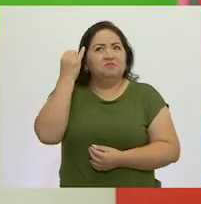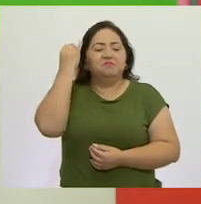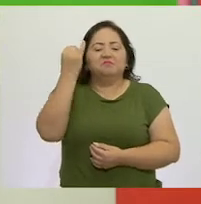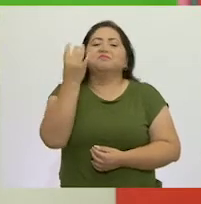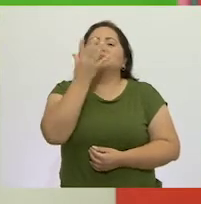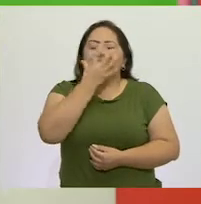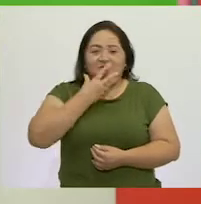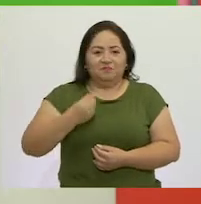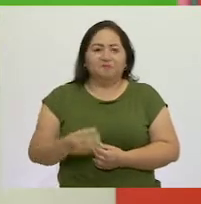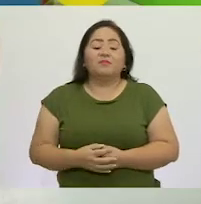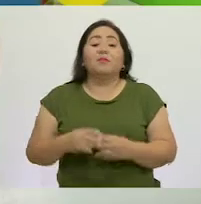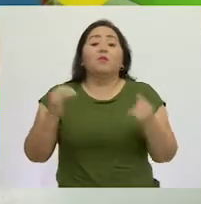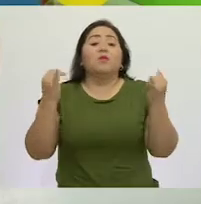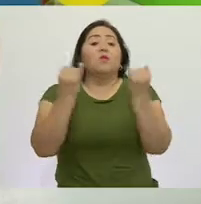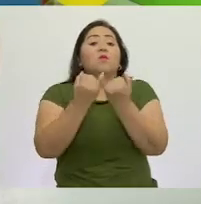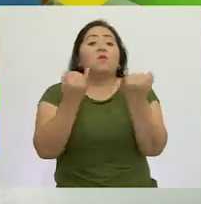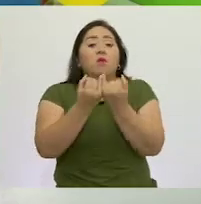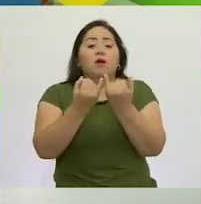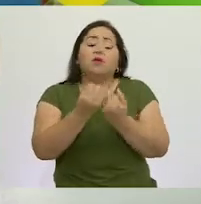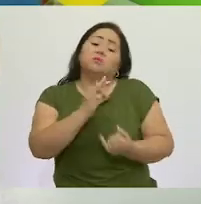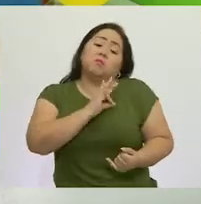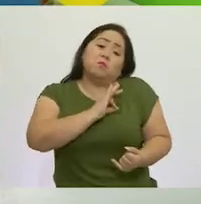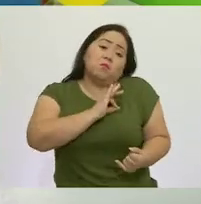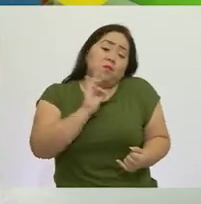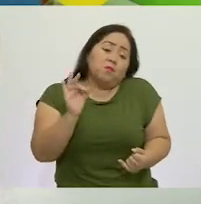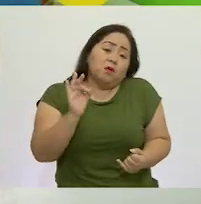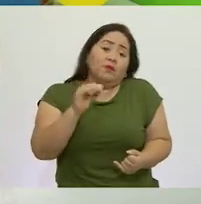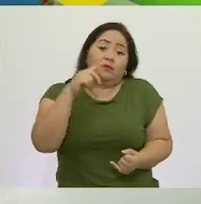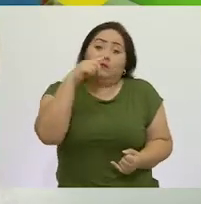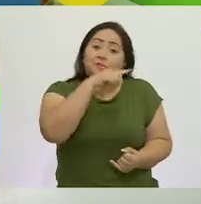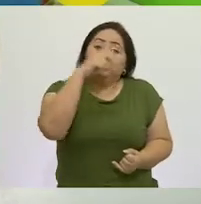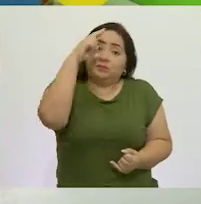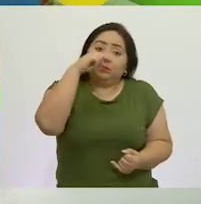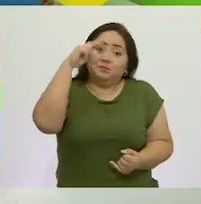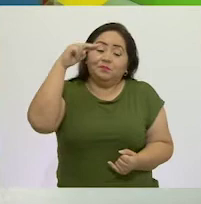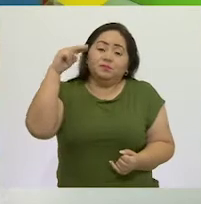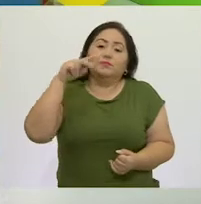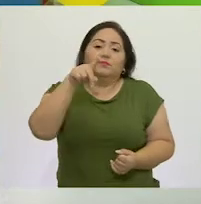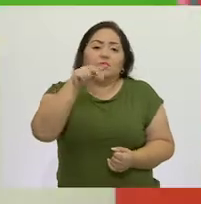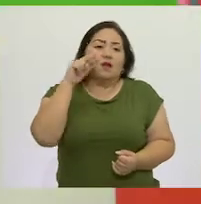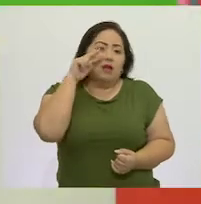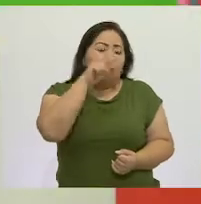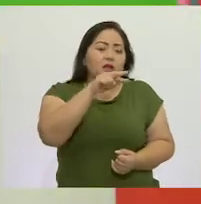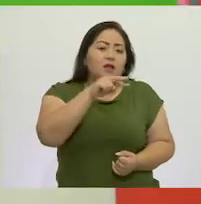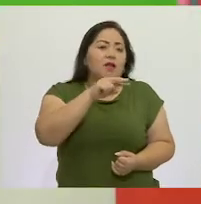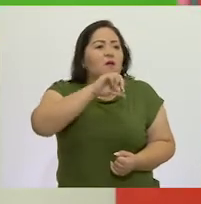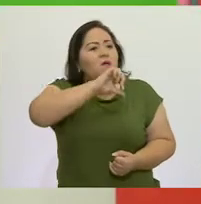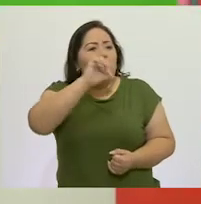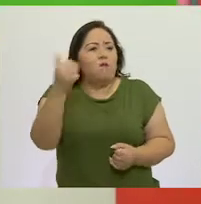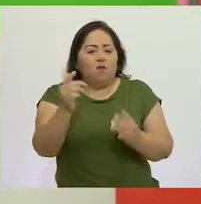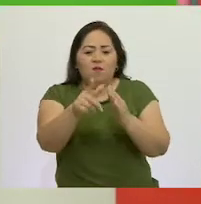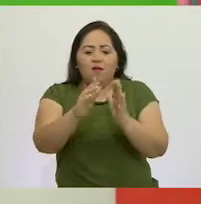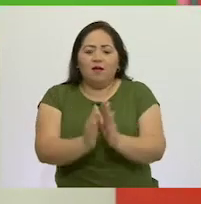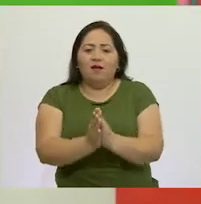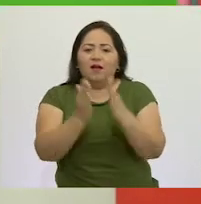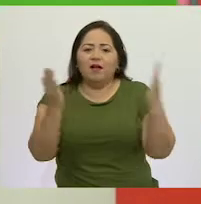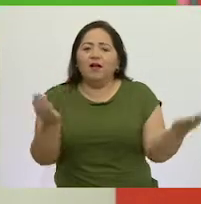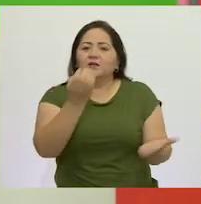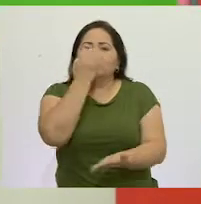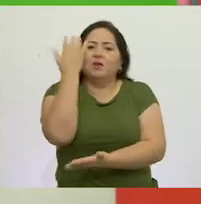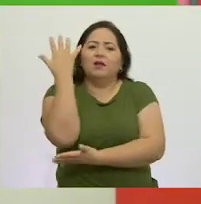ideas. También es posible que esta pintura la hayan visto en su álbum de